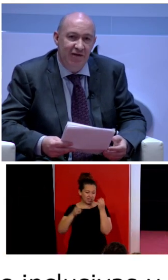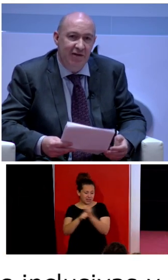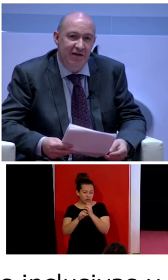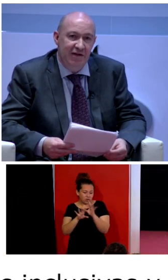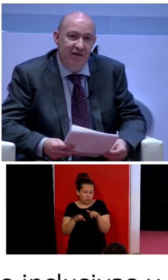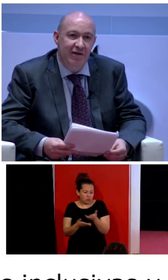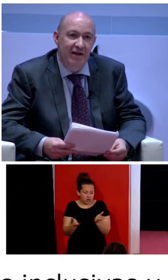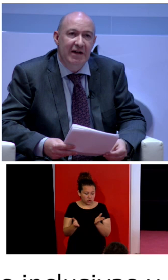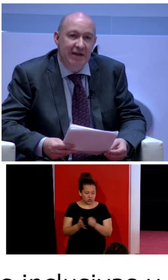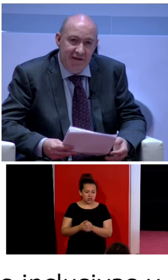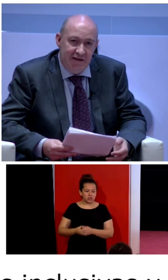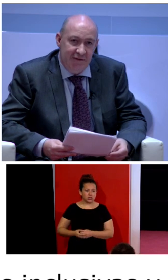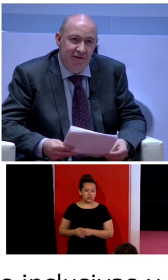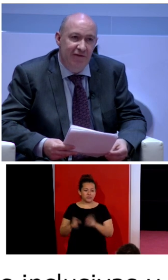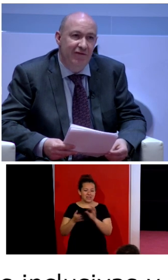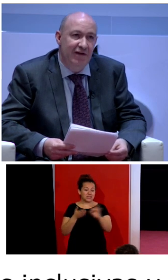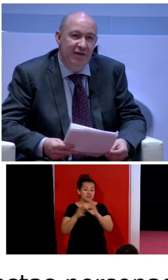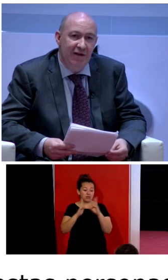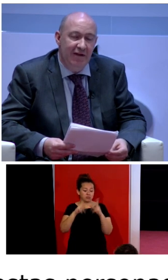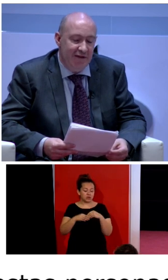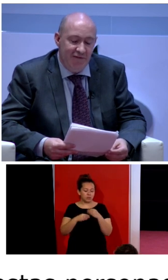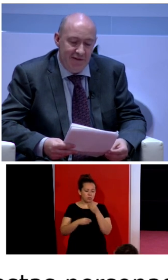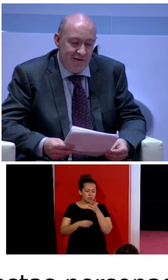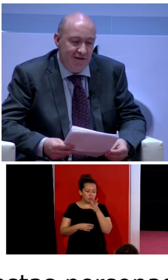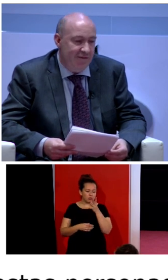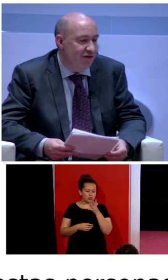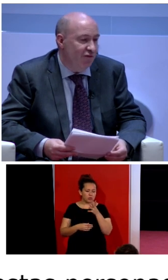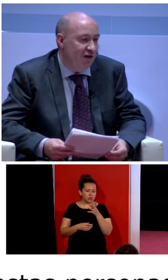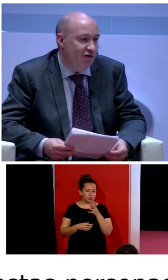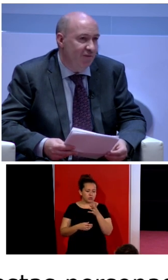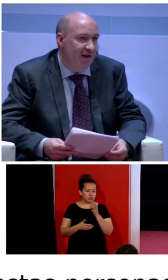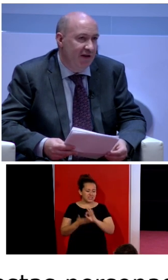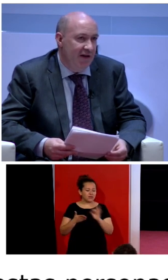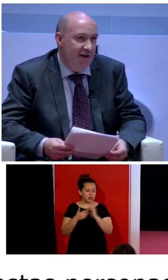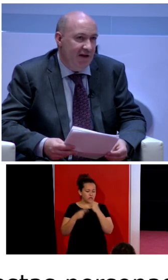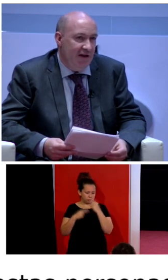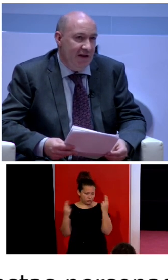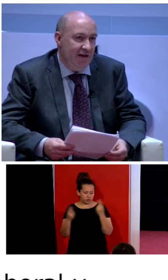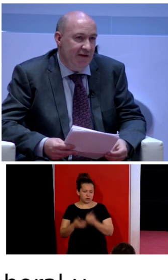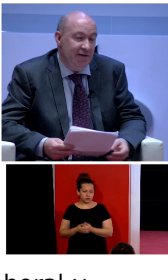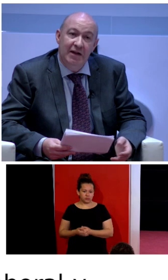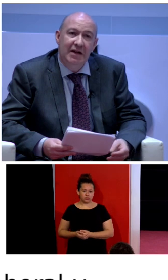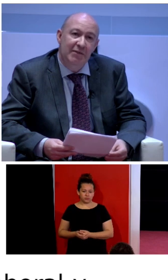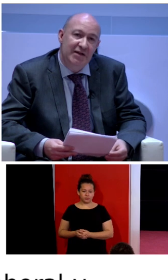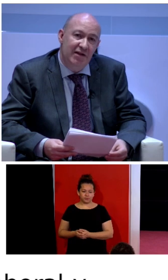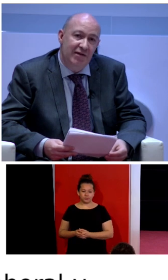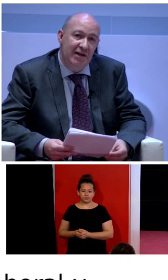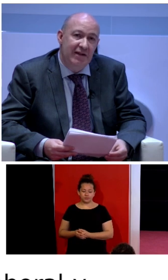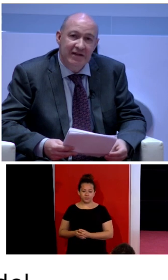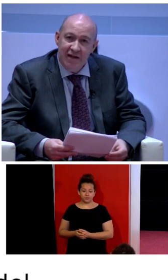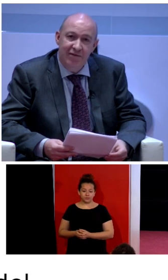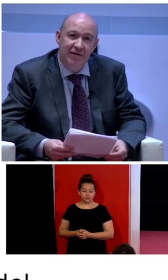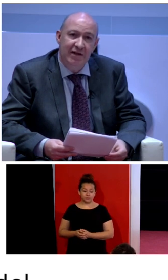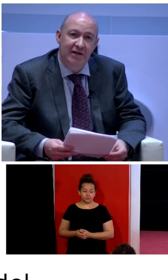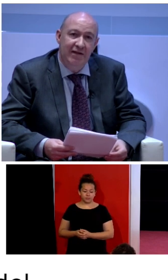un servicio a la administración a través del funcionamiento de los servicios públicos. En la Administración General